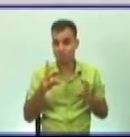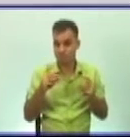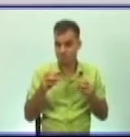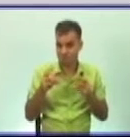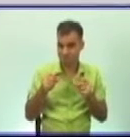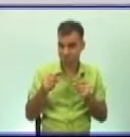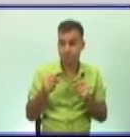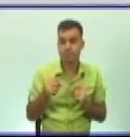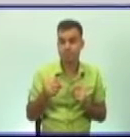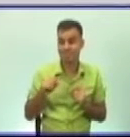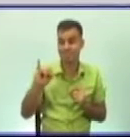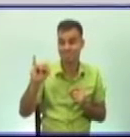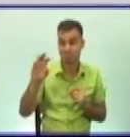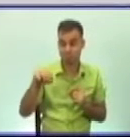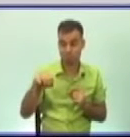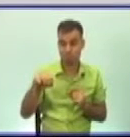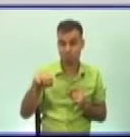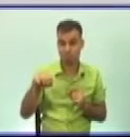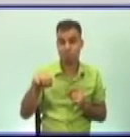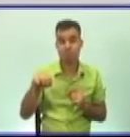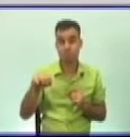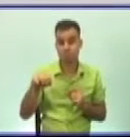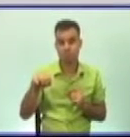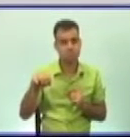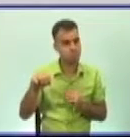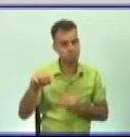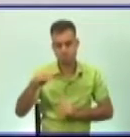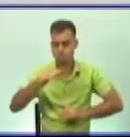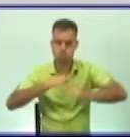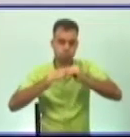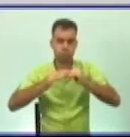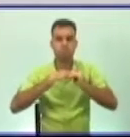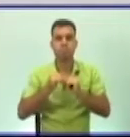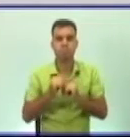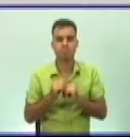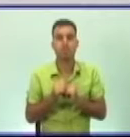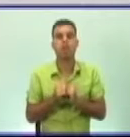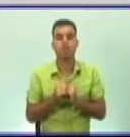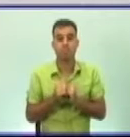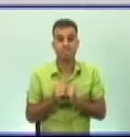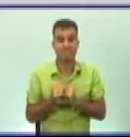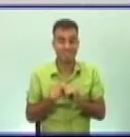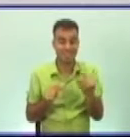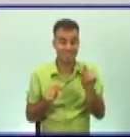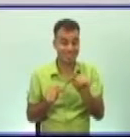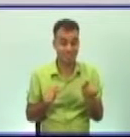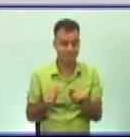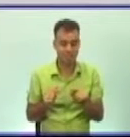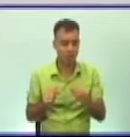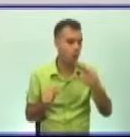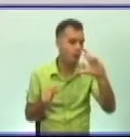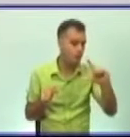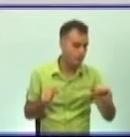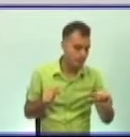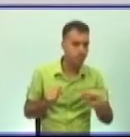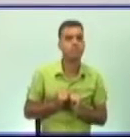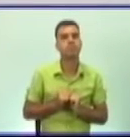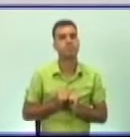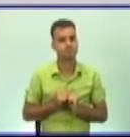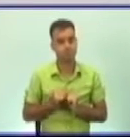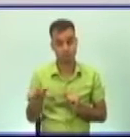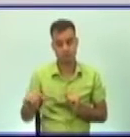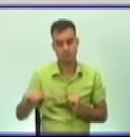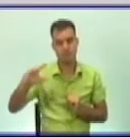la amplitud de la corriente sería máximo cuando el valor de la impedancia sea mínimo. ¿Y